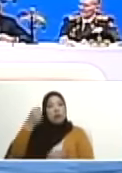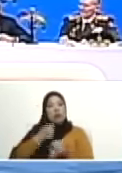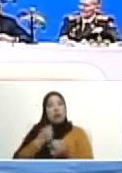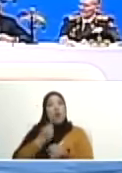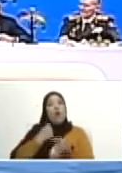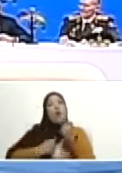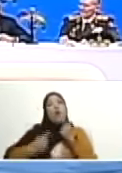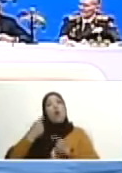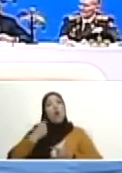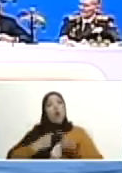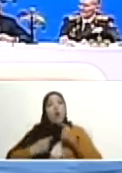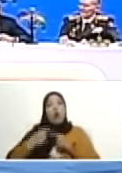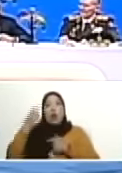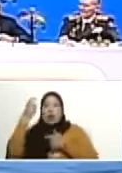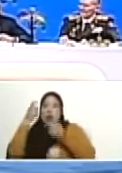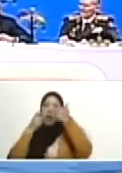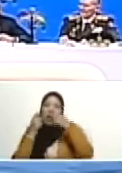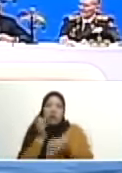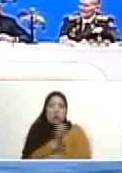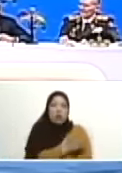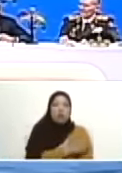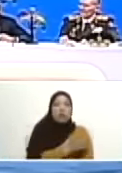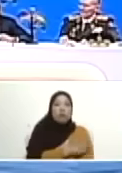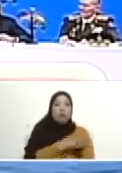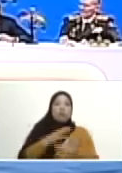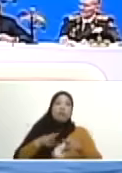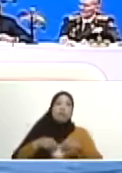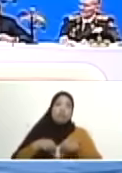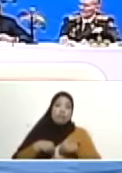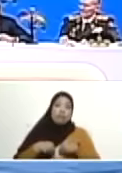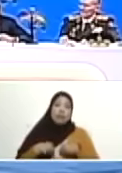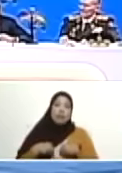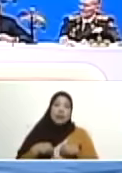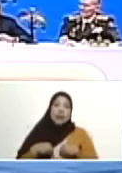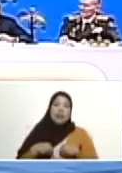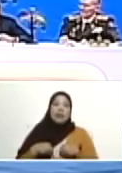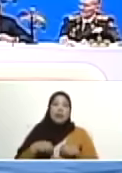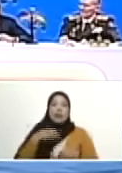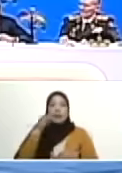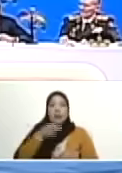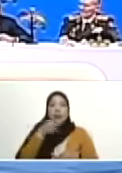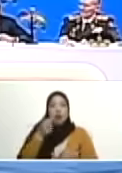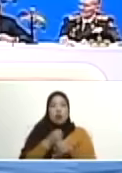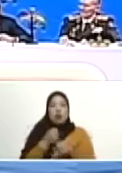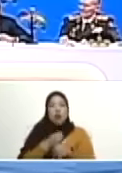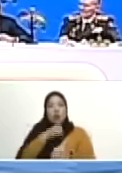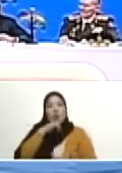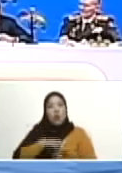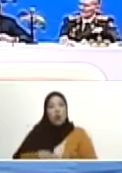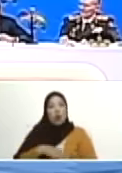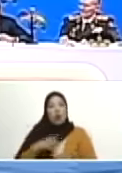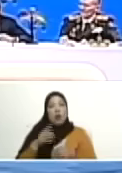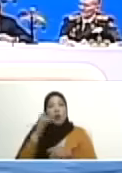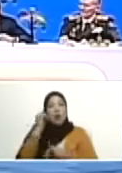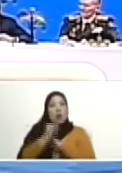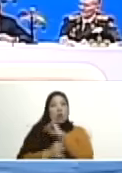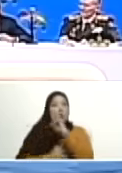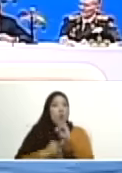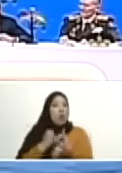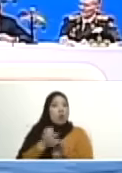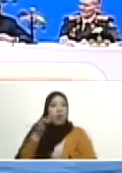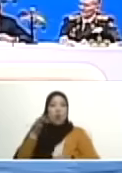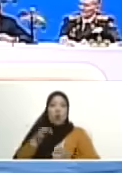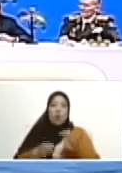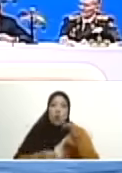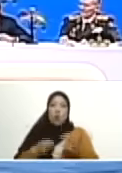colores, que no hemos reconocido ni reconocemos la instancia de la Corte Internacional de